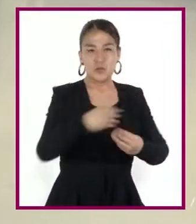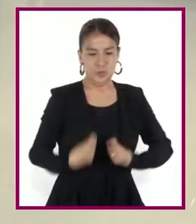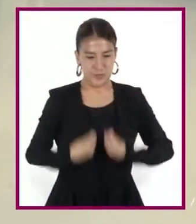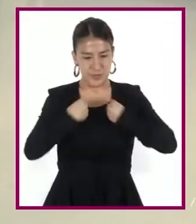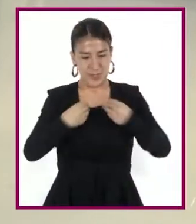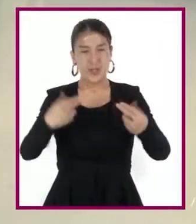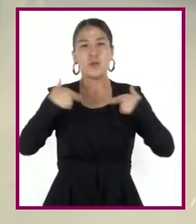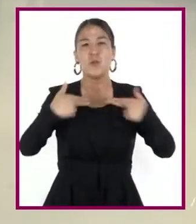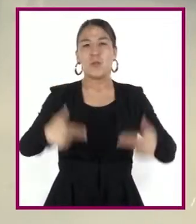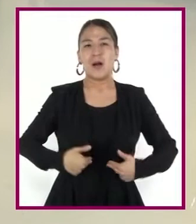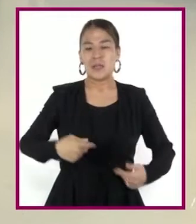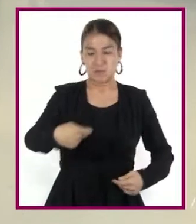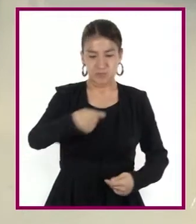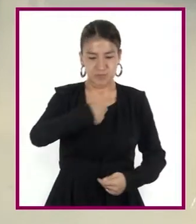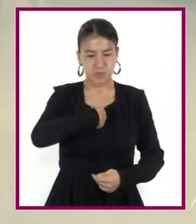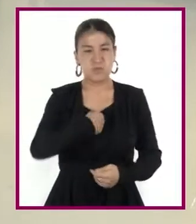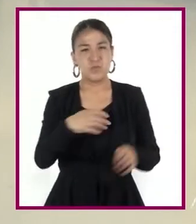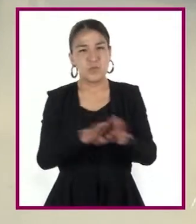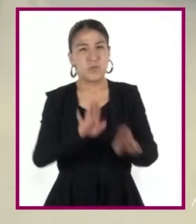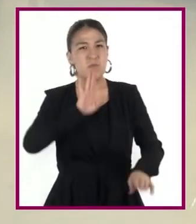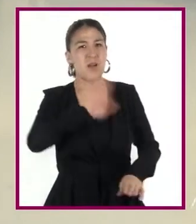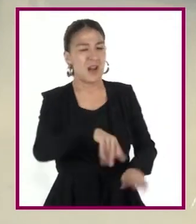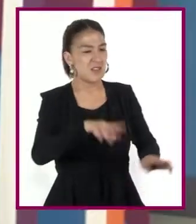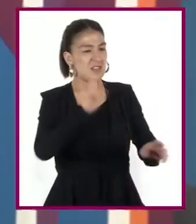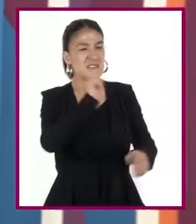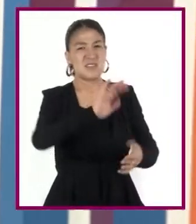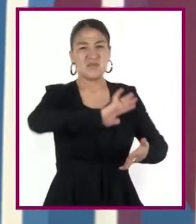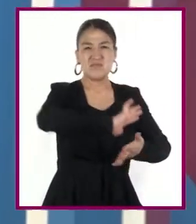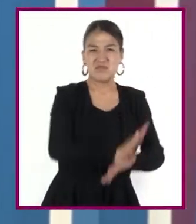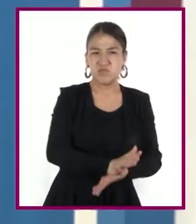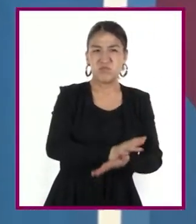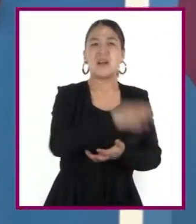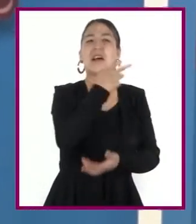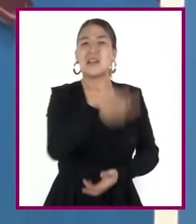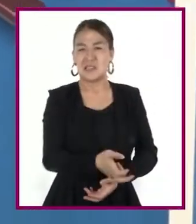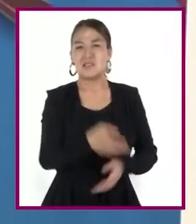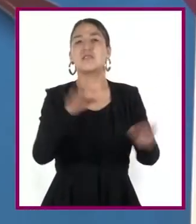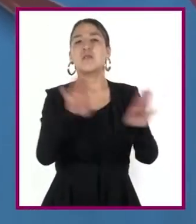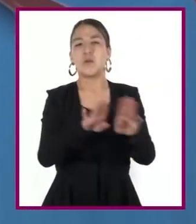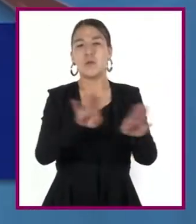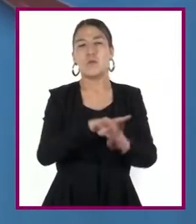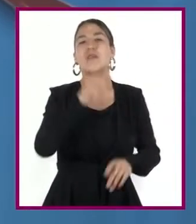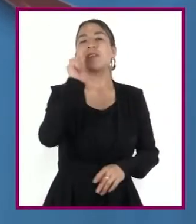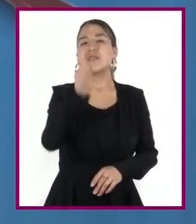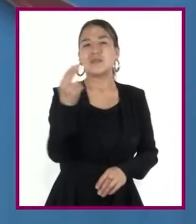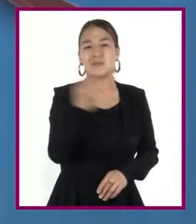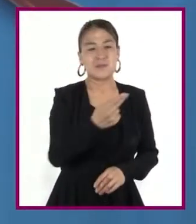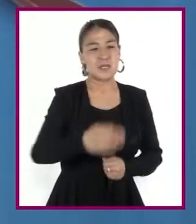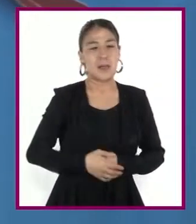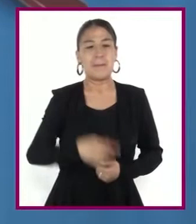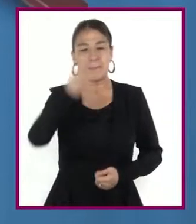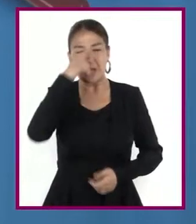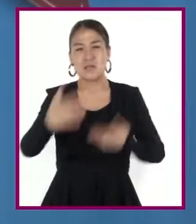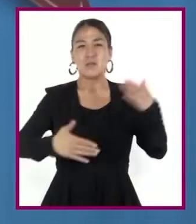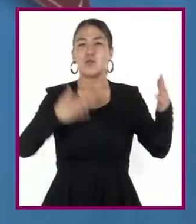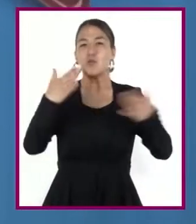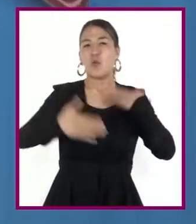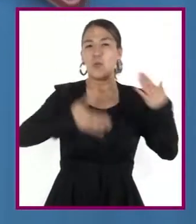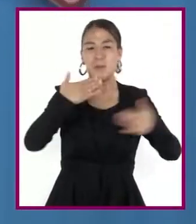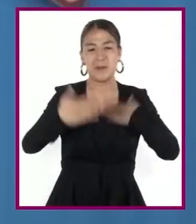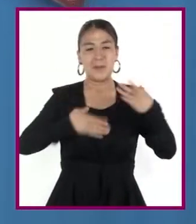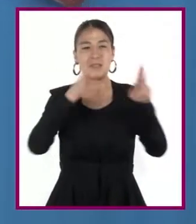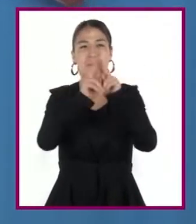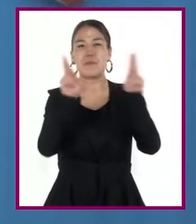escalar a la sociedad en general y al Estado. Es por ello que cobra relevancia la convivencia pacífica como